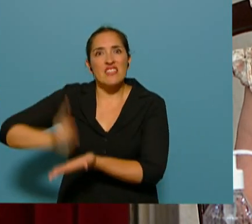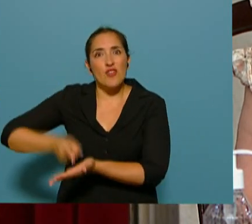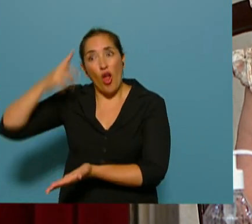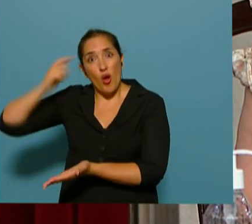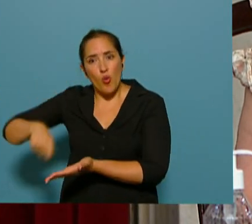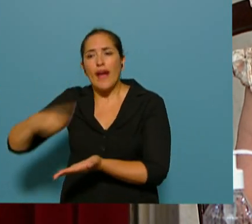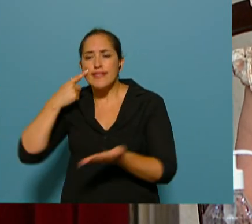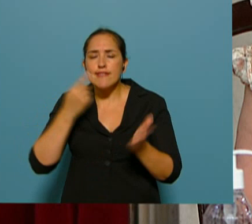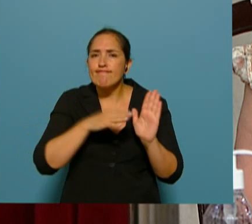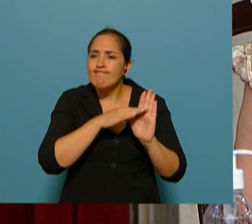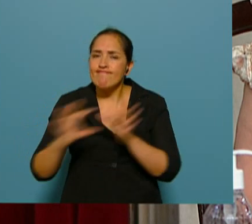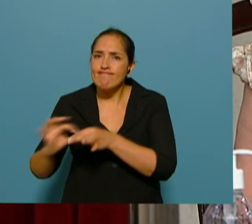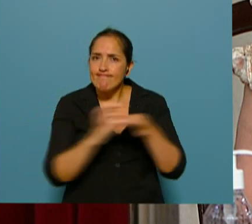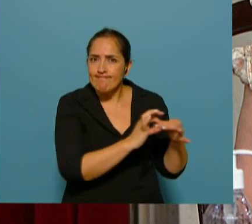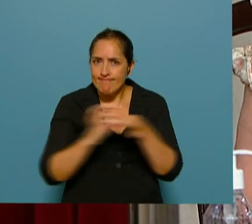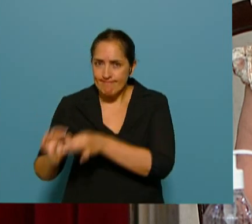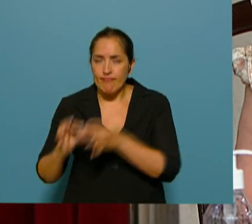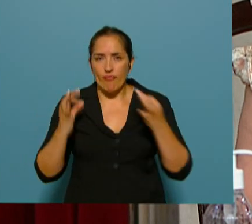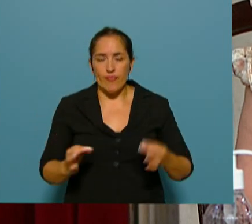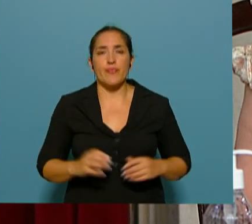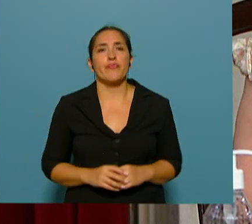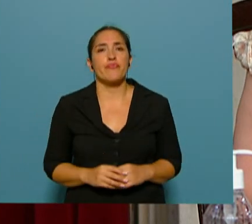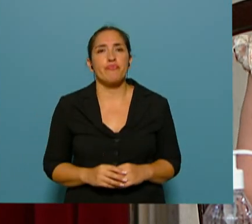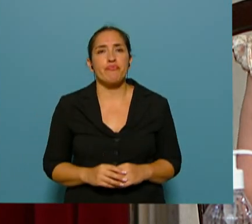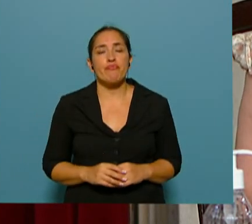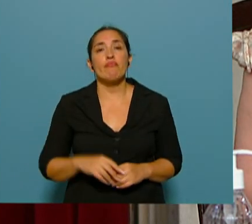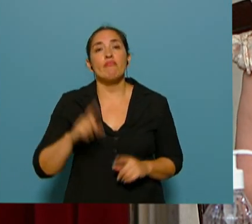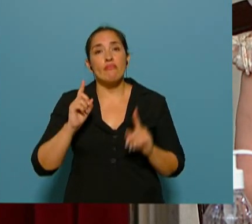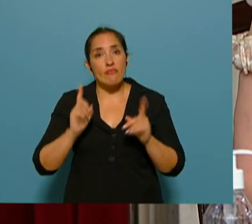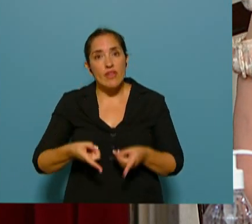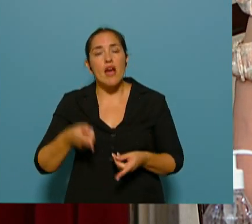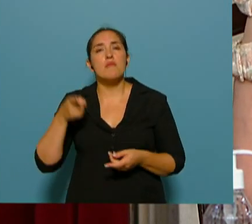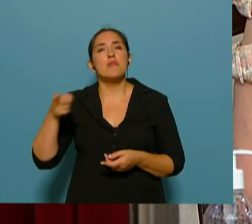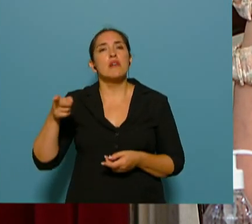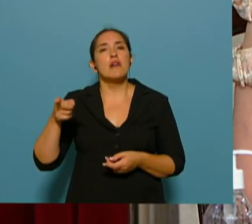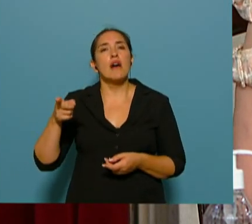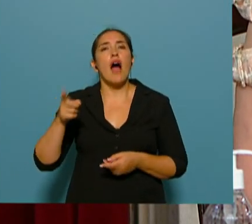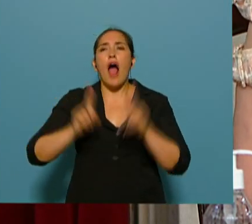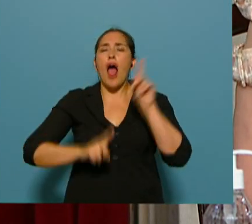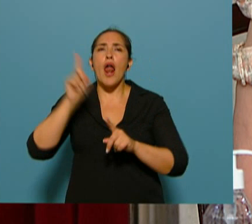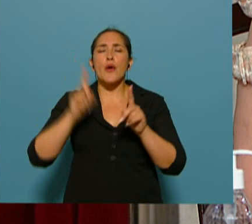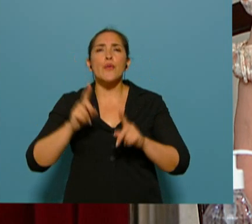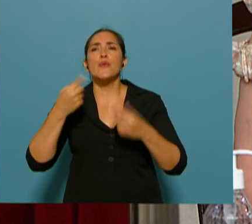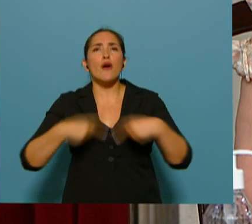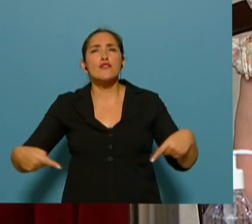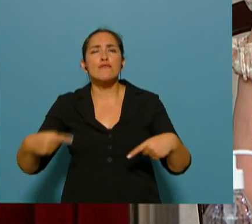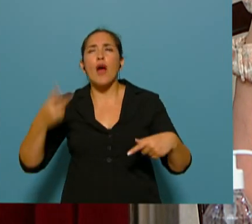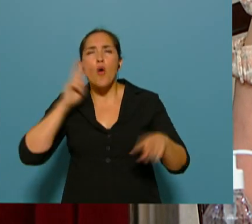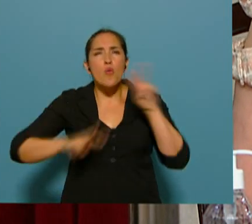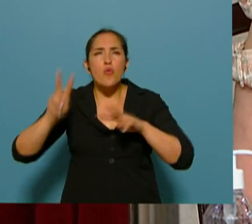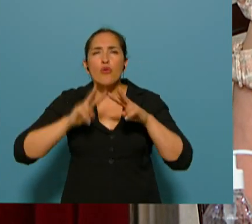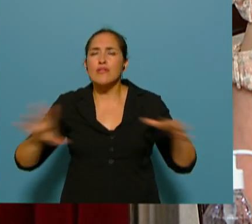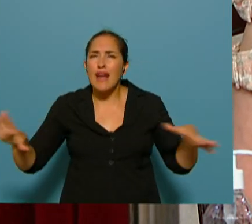Propiciaremos también que las cuestiones vinculadas a lo que jurisprudencialmente se ha denominado arbitrariedad sean